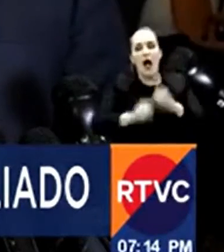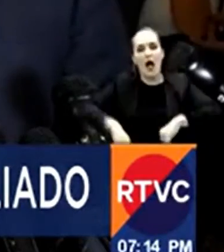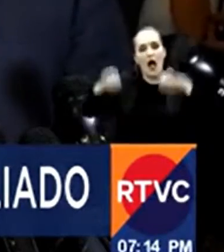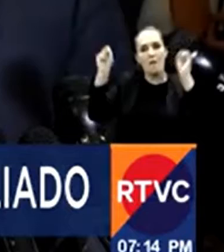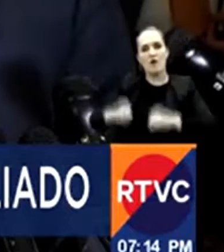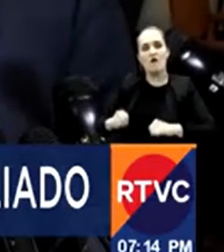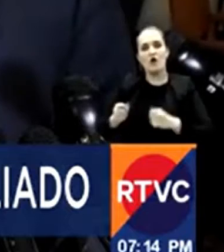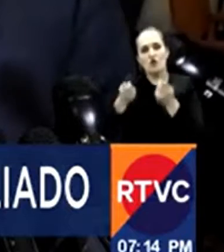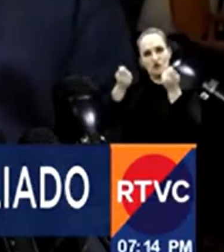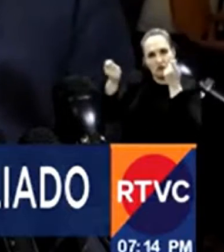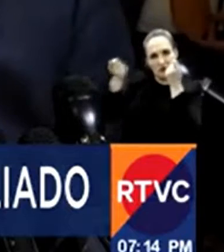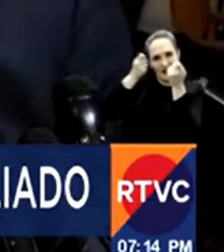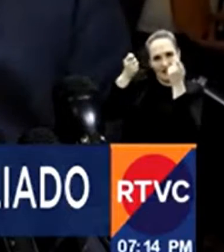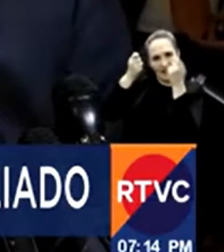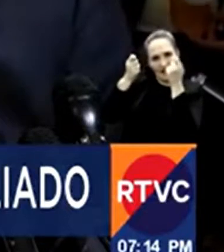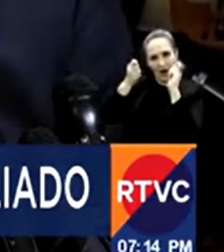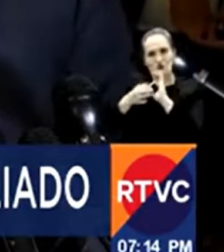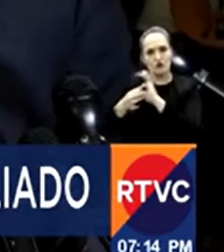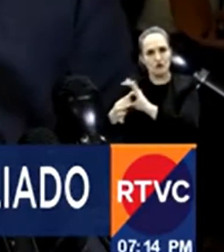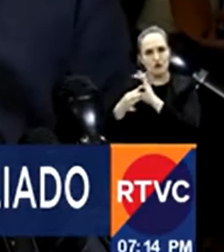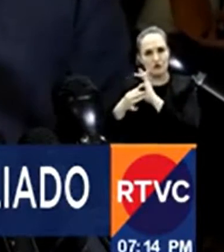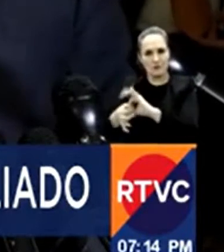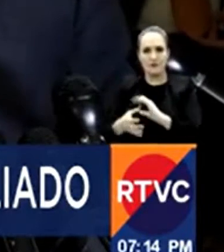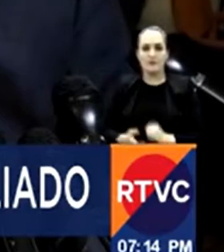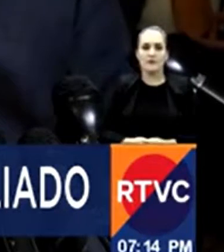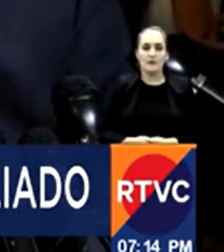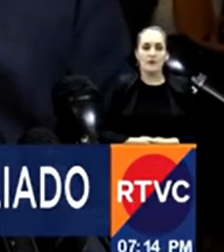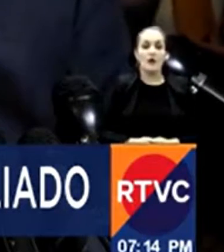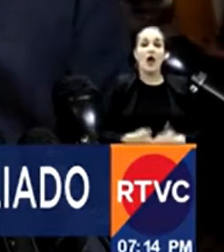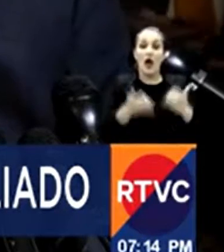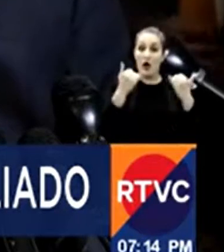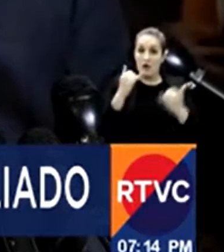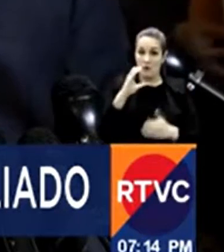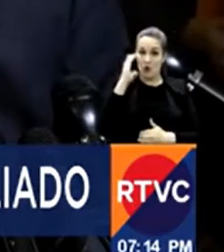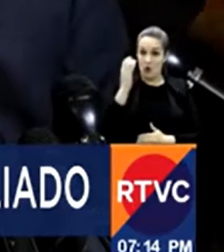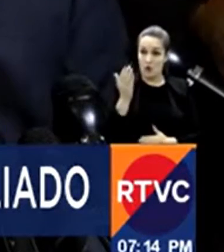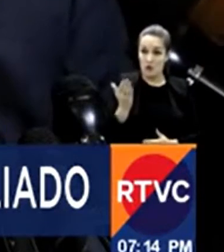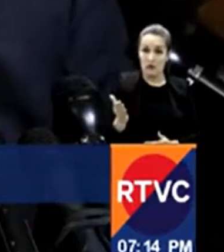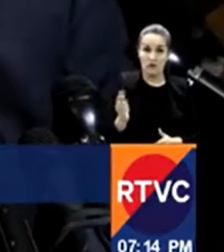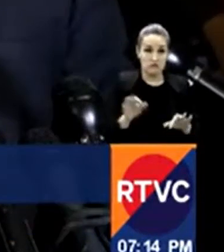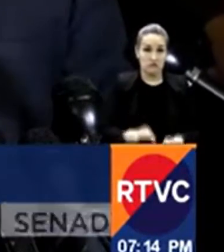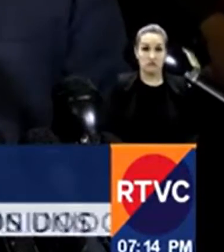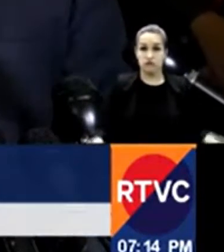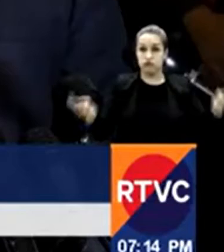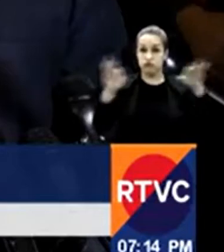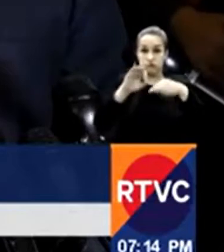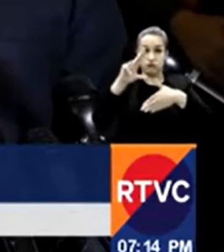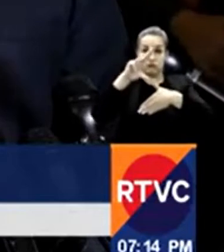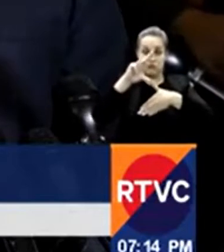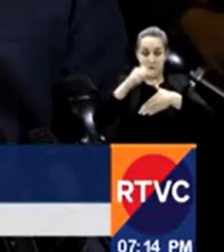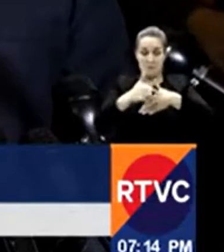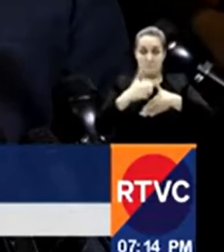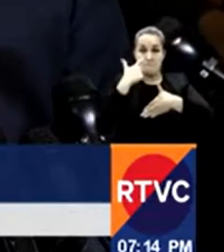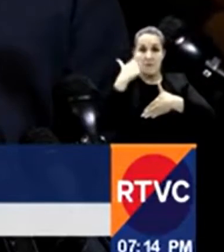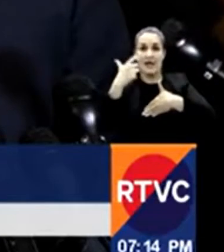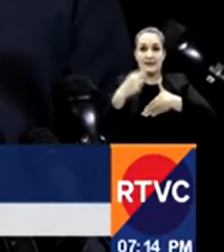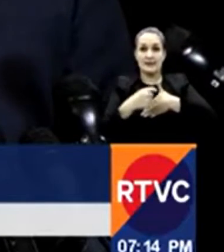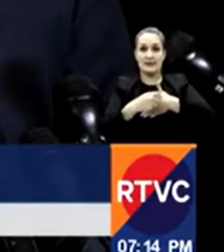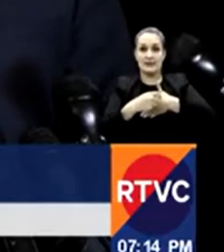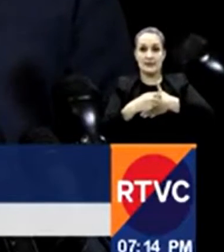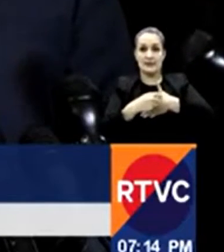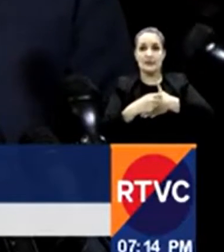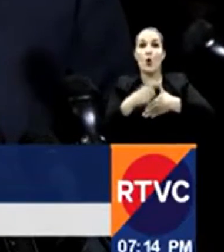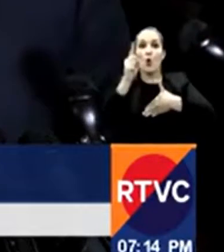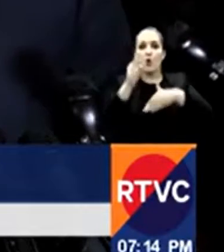Washington. Colombia es el país y aliado más importante en América Latina porque comparte nuestros